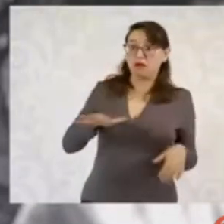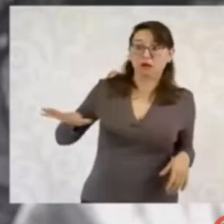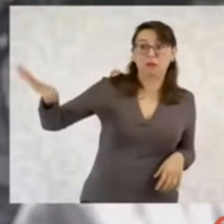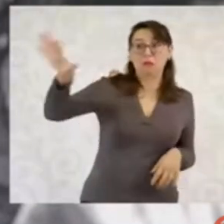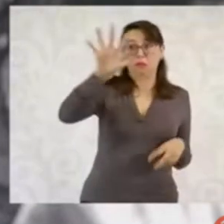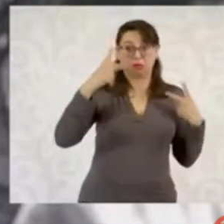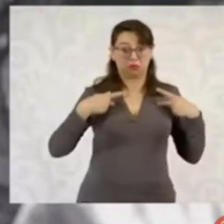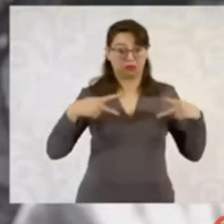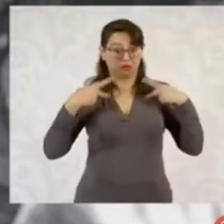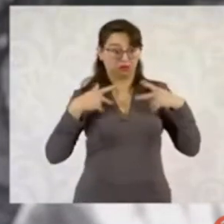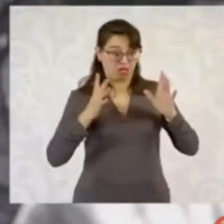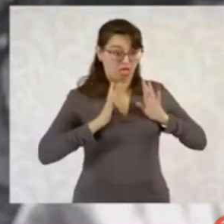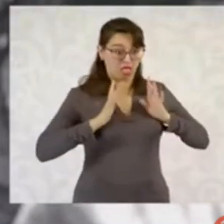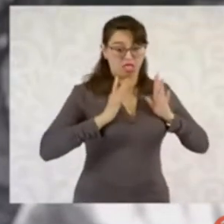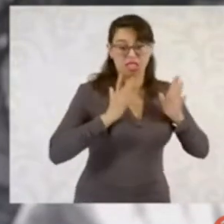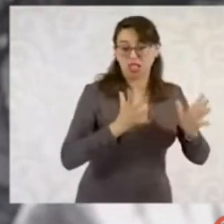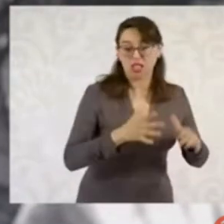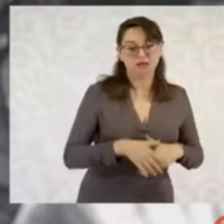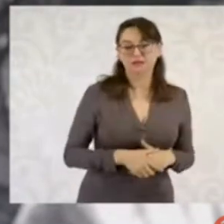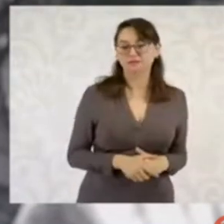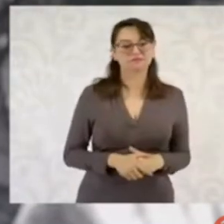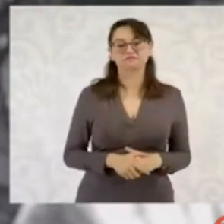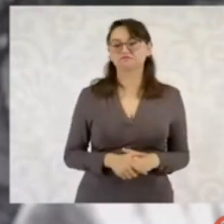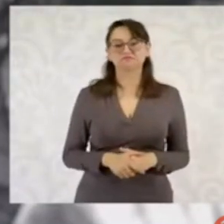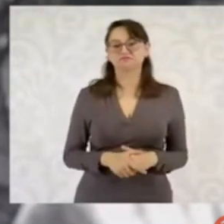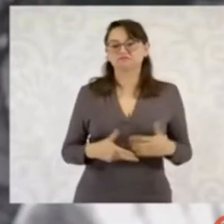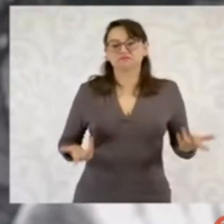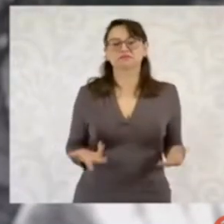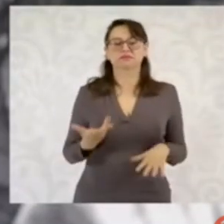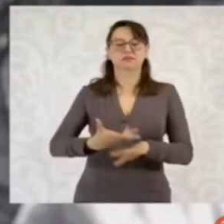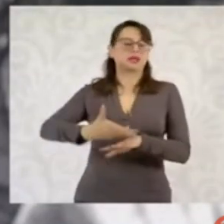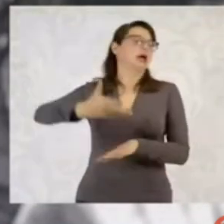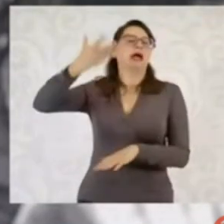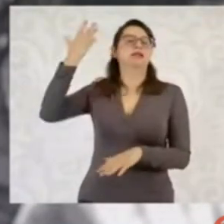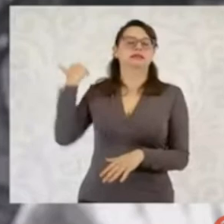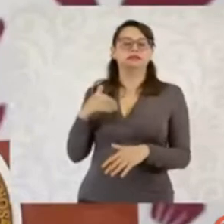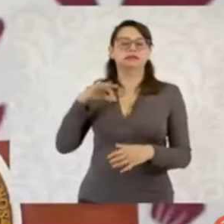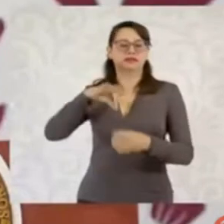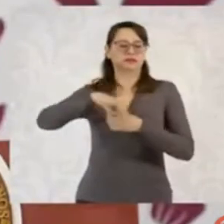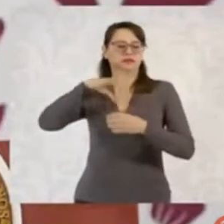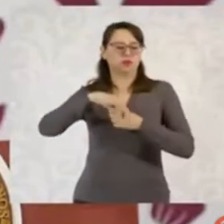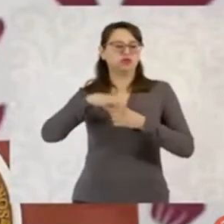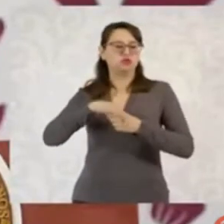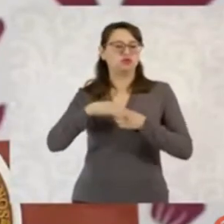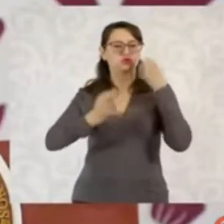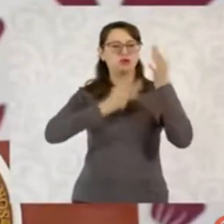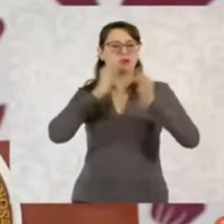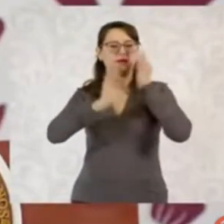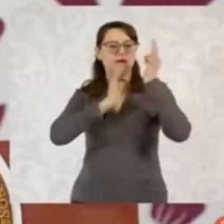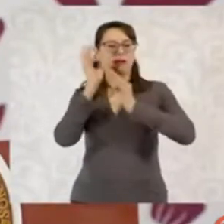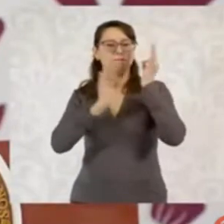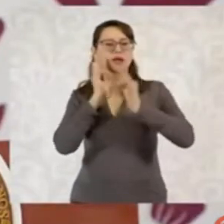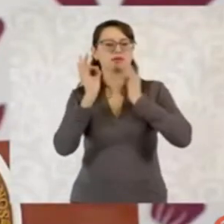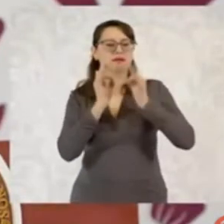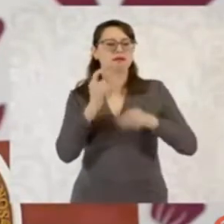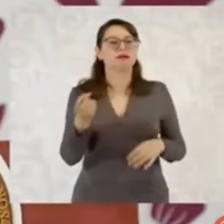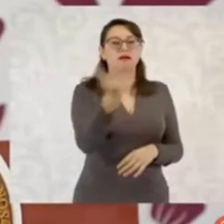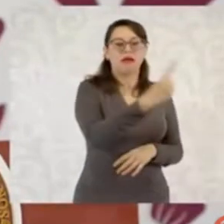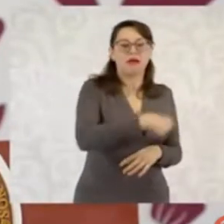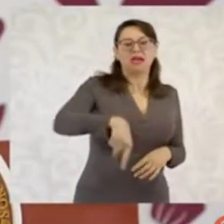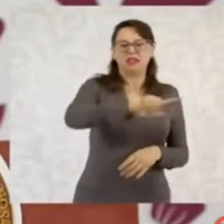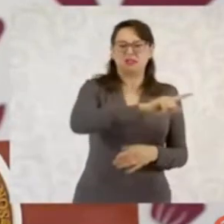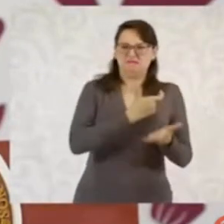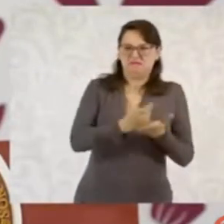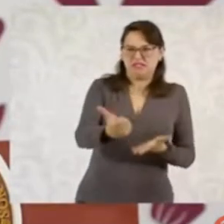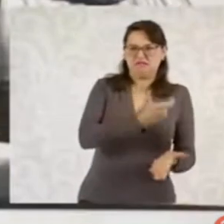la campaña electoral, donde mantuvieron por meses estas etiquetas, estas tendencias, y el resultado